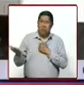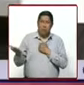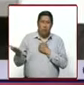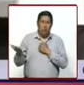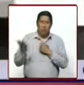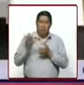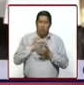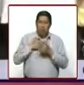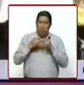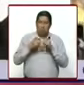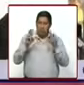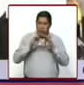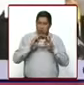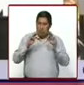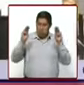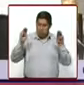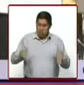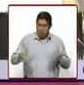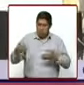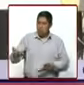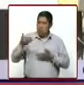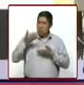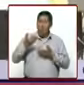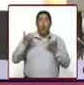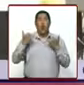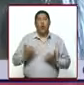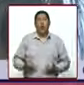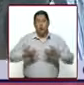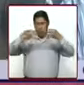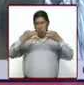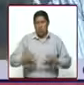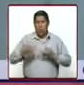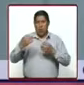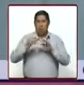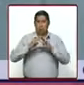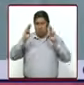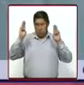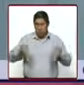mi memorándum de agradecimiento. El día de hoy lo concretizaron.